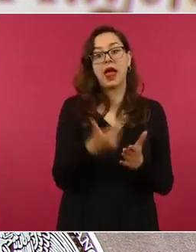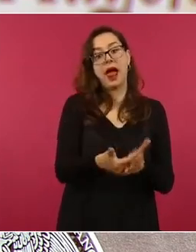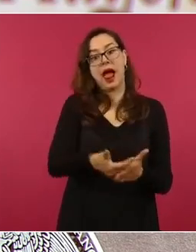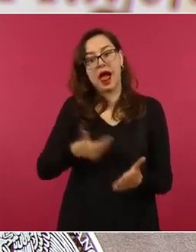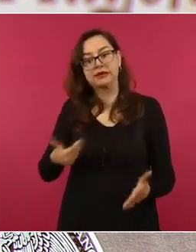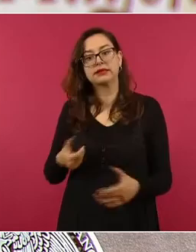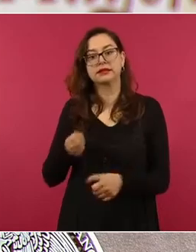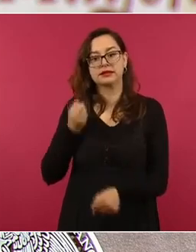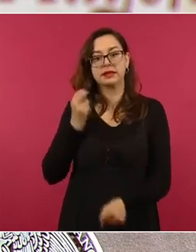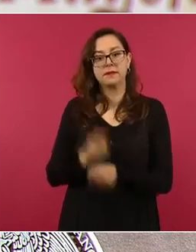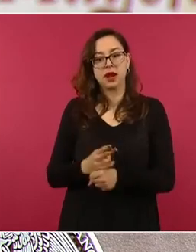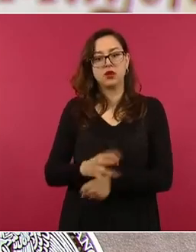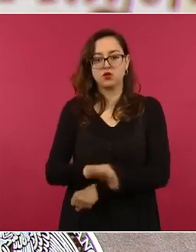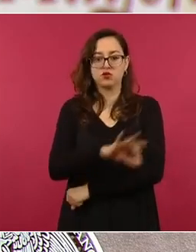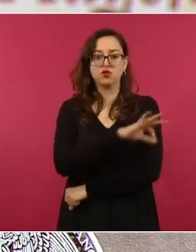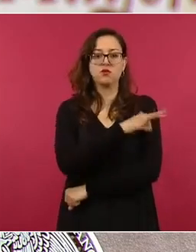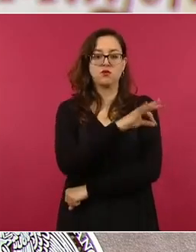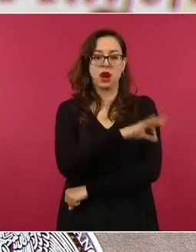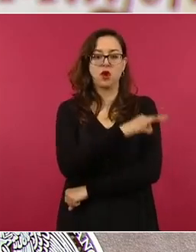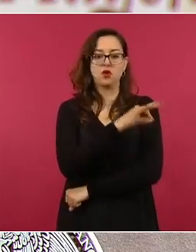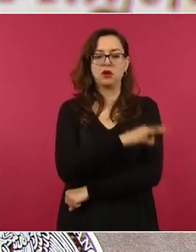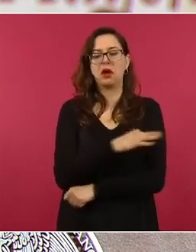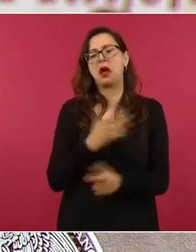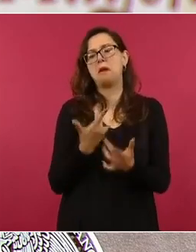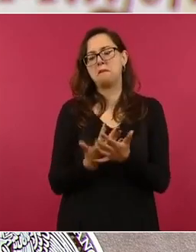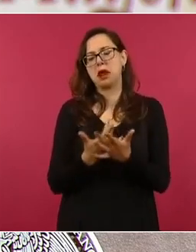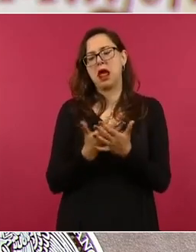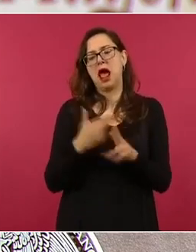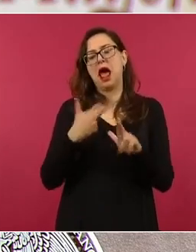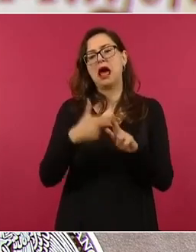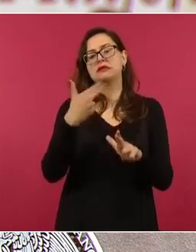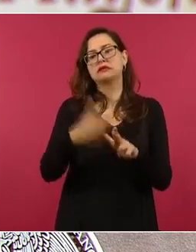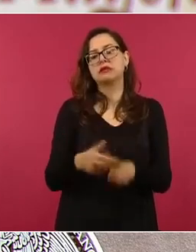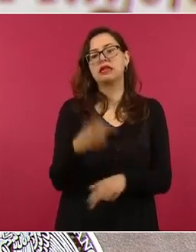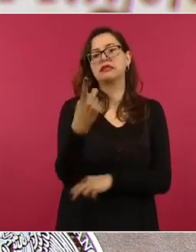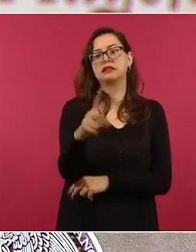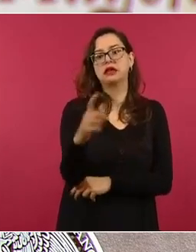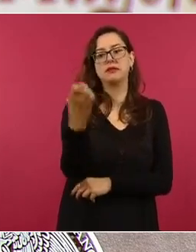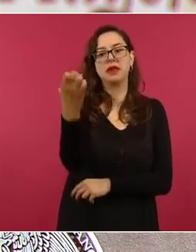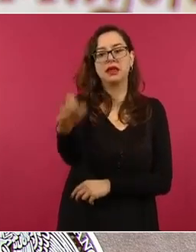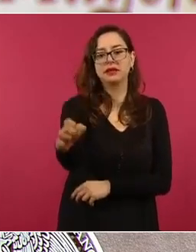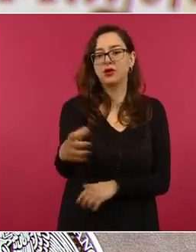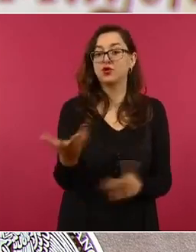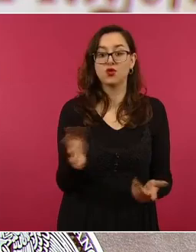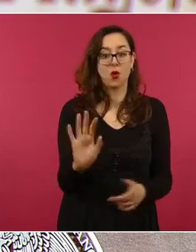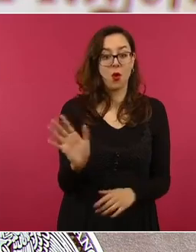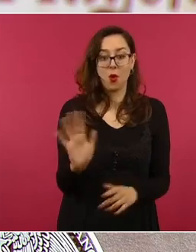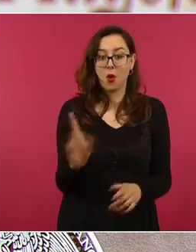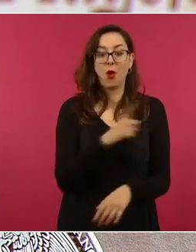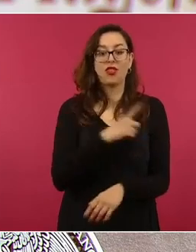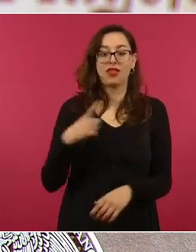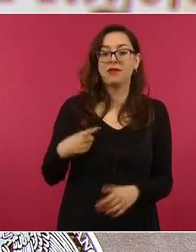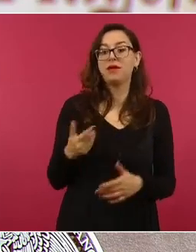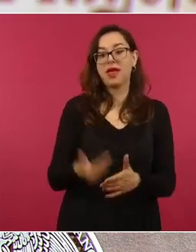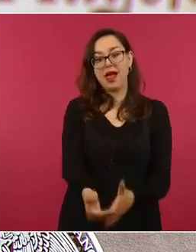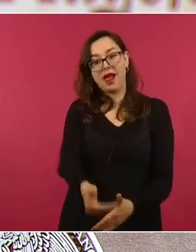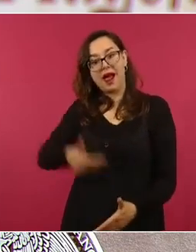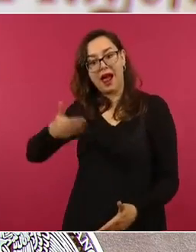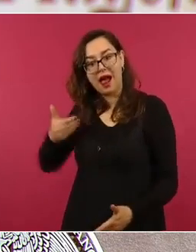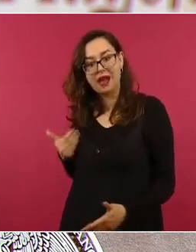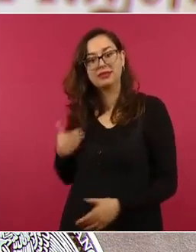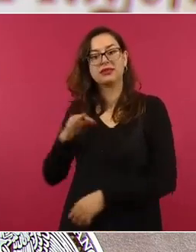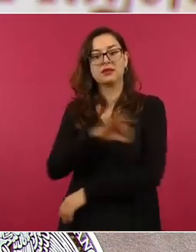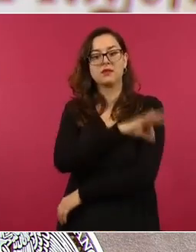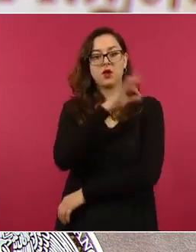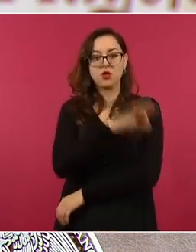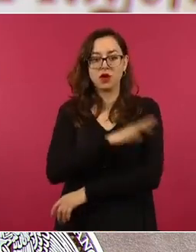en los primeros meses de la temporada y no esperar hasta el final, porque la protección es mucho más importante para la época invernal, que es cuando empieza